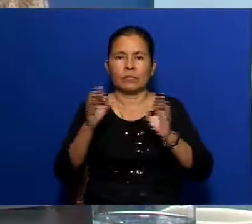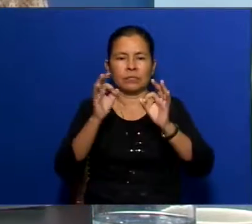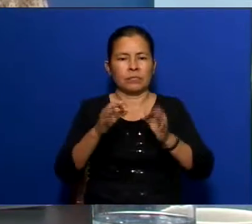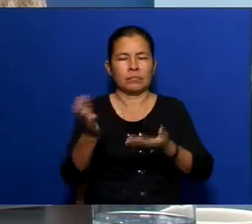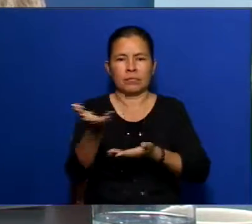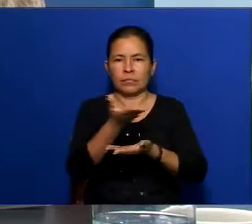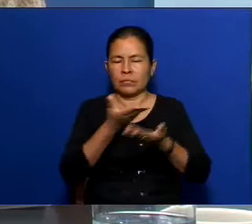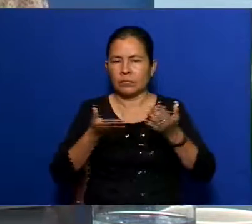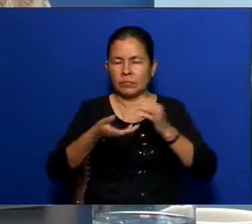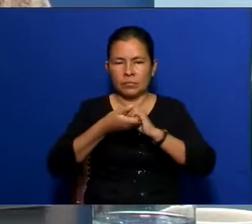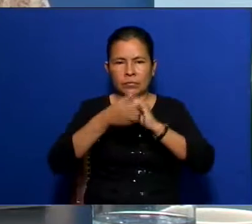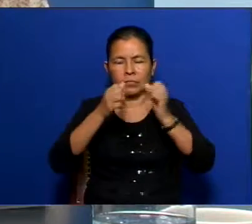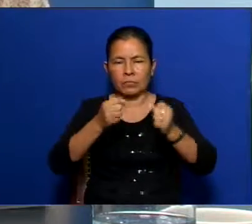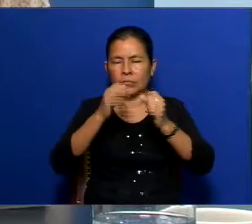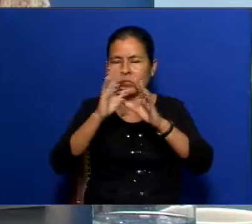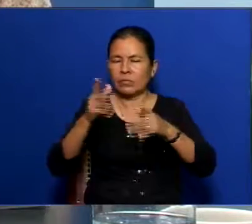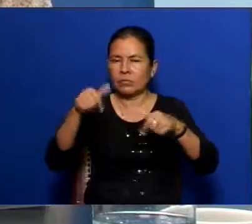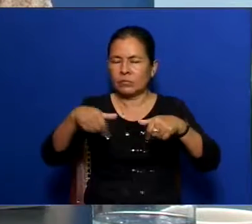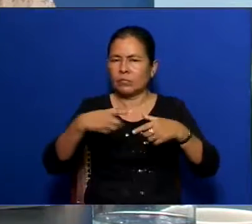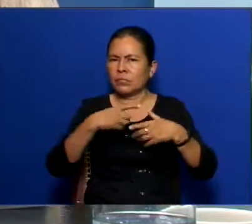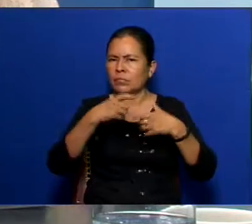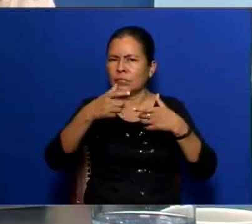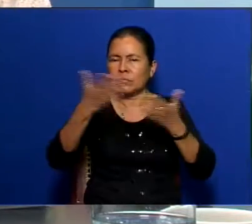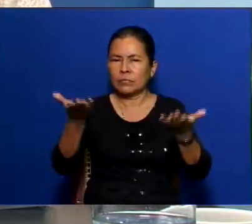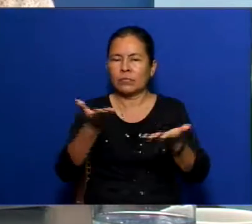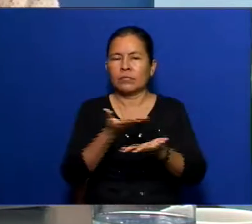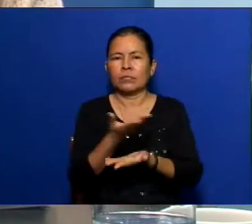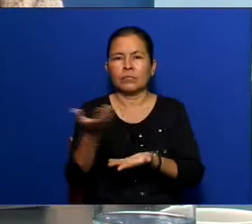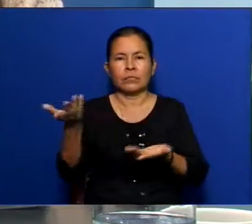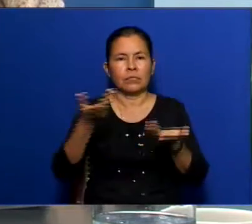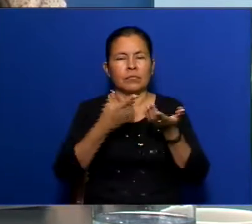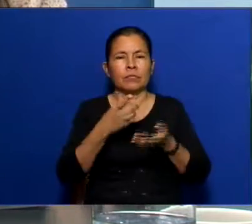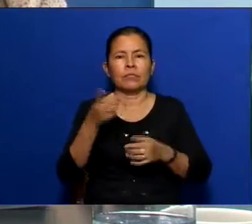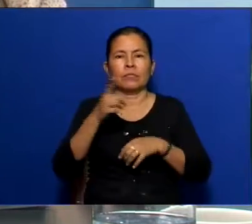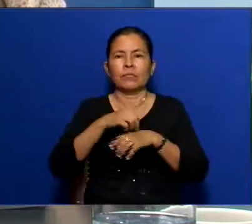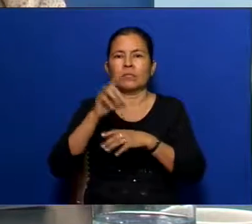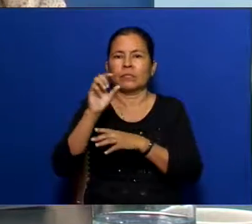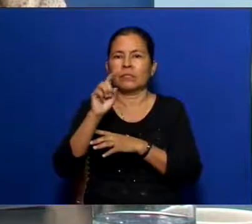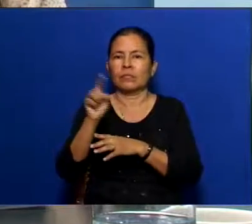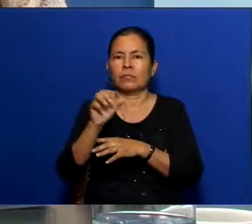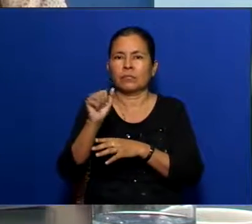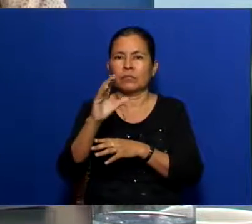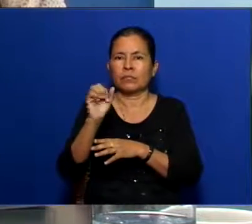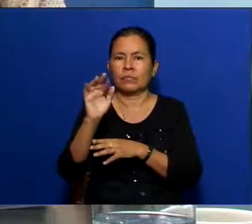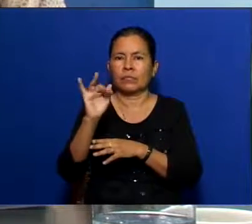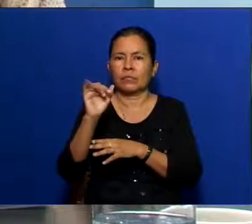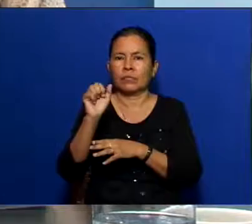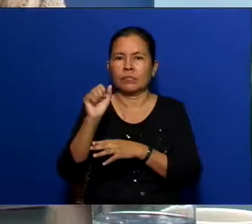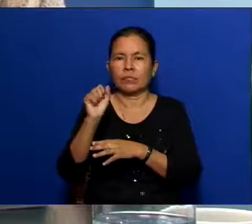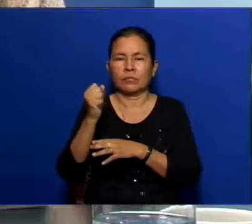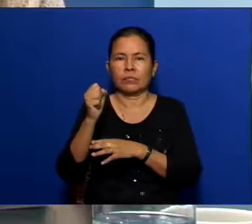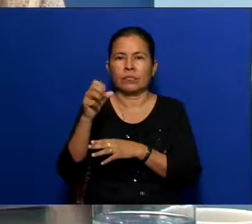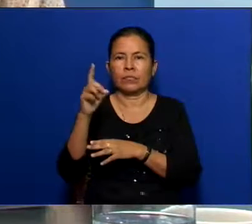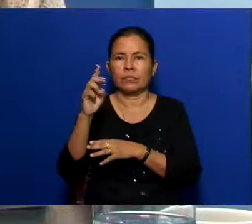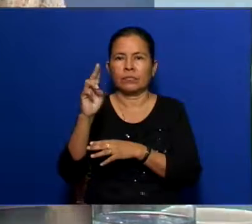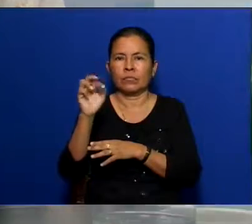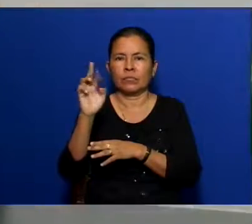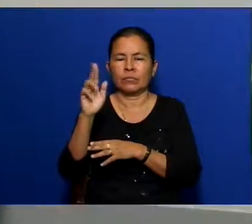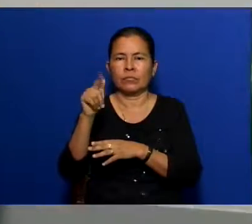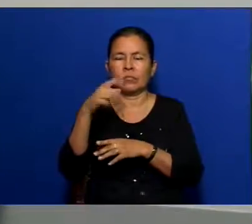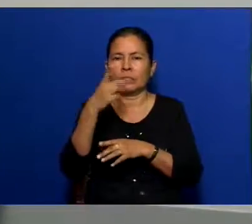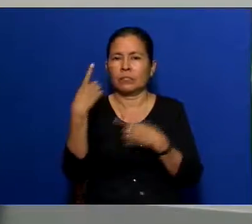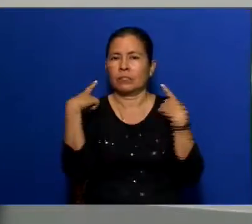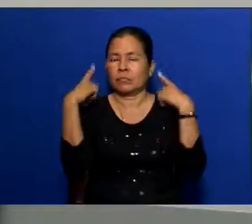Amigas y amigos televidentes, en nuestro estudio nos acompaña el doctor Zacarías Duarte Castellón. Él es el director general del Instituto